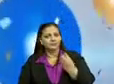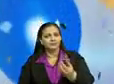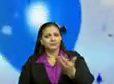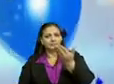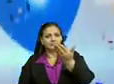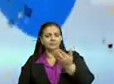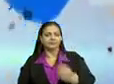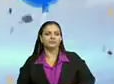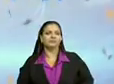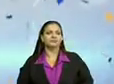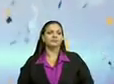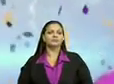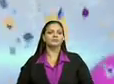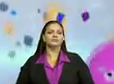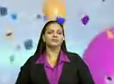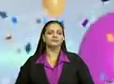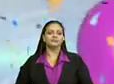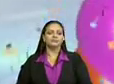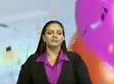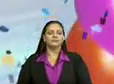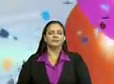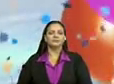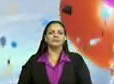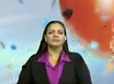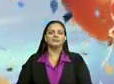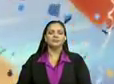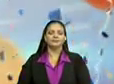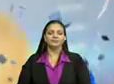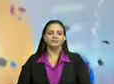al estudio. A ver.